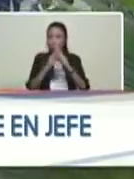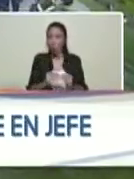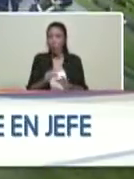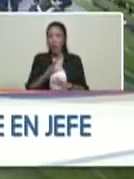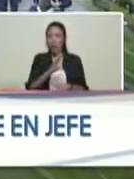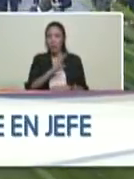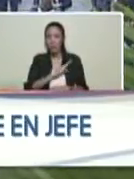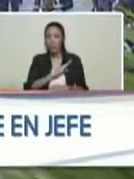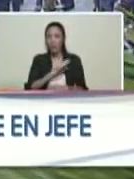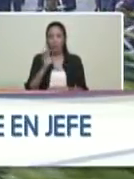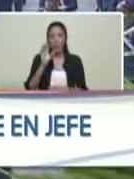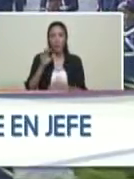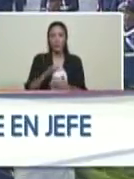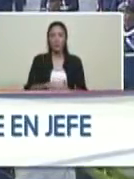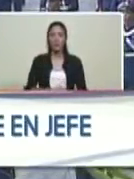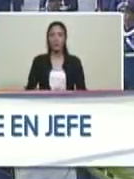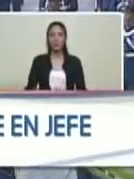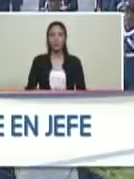ellos